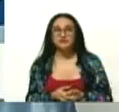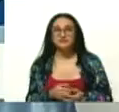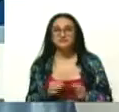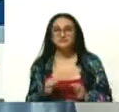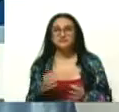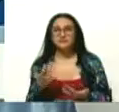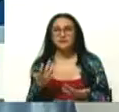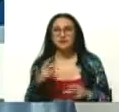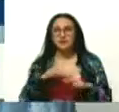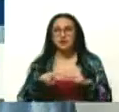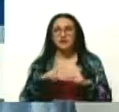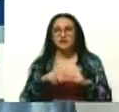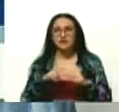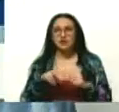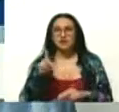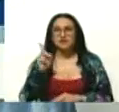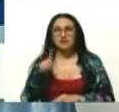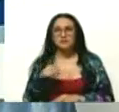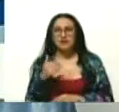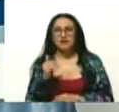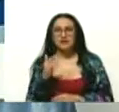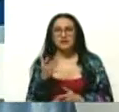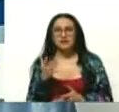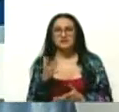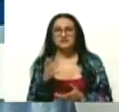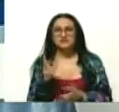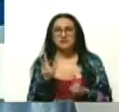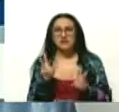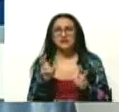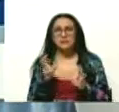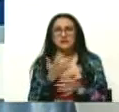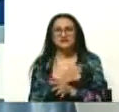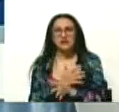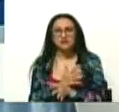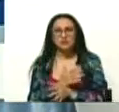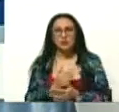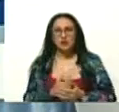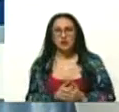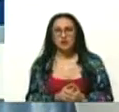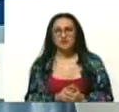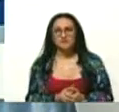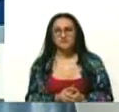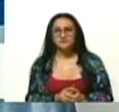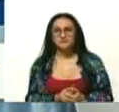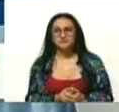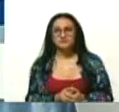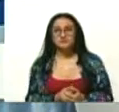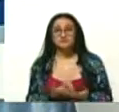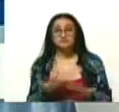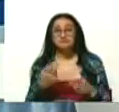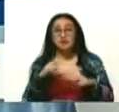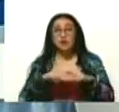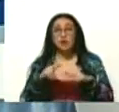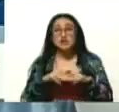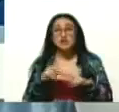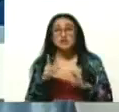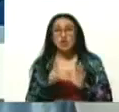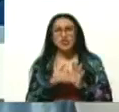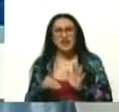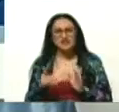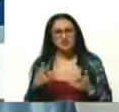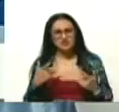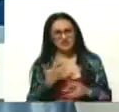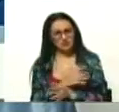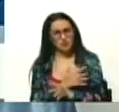los niños también tenían un sentido de carácter sexual. O sea, que los niños tenían derechos